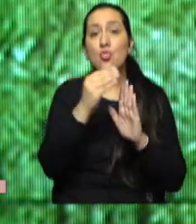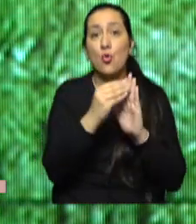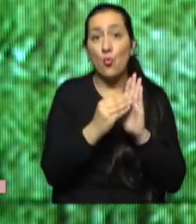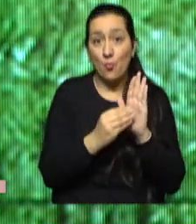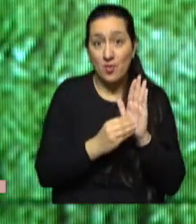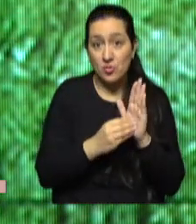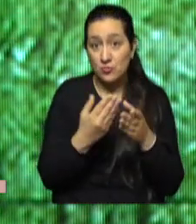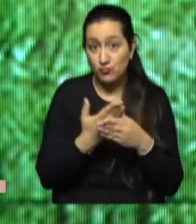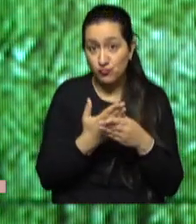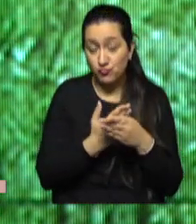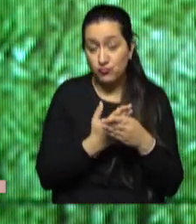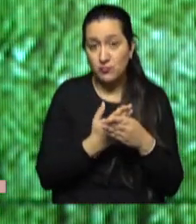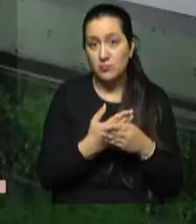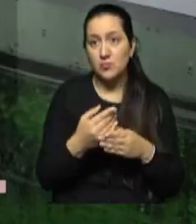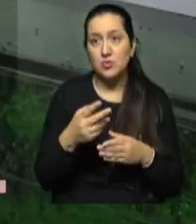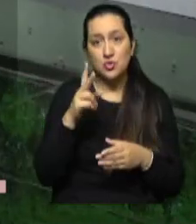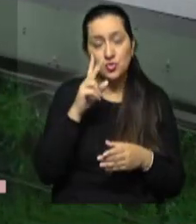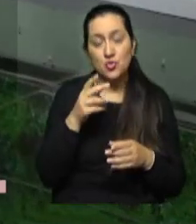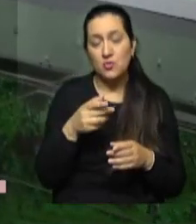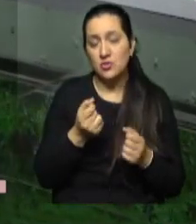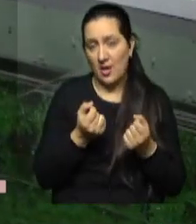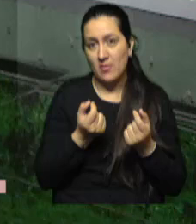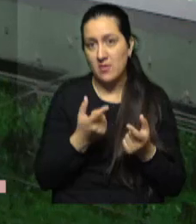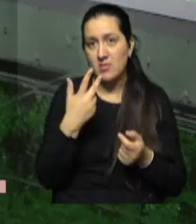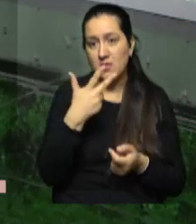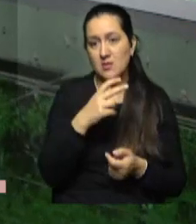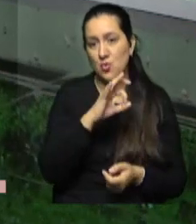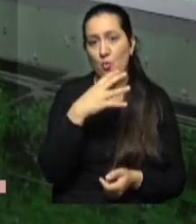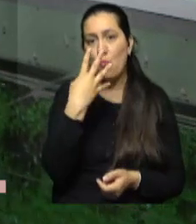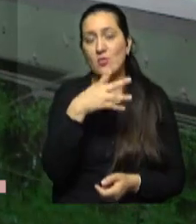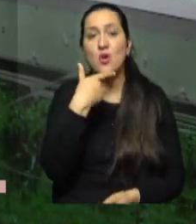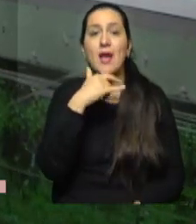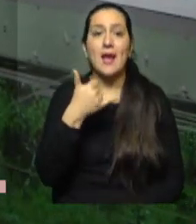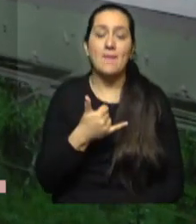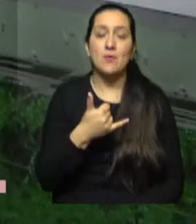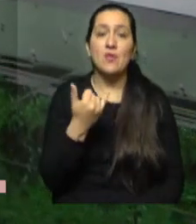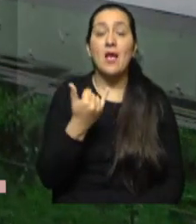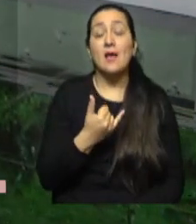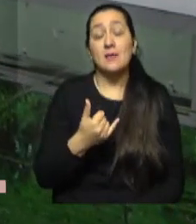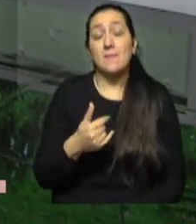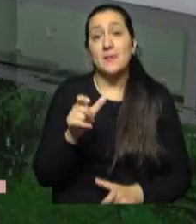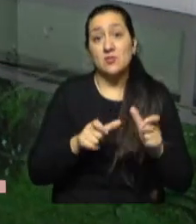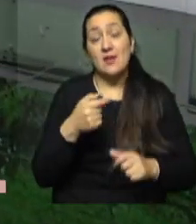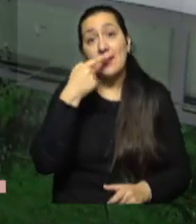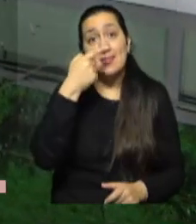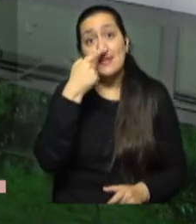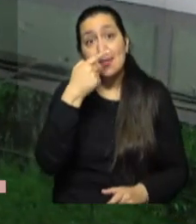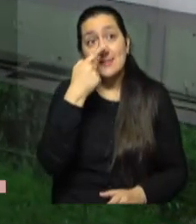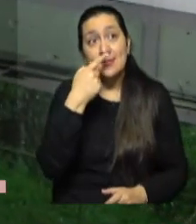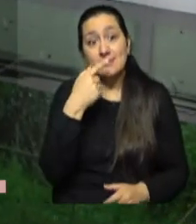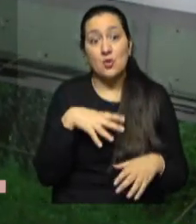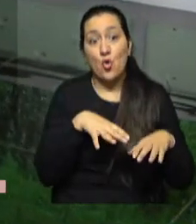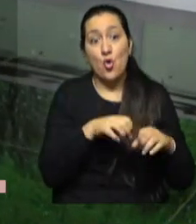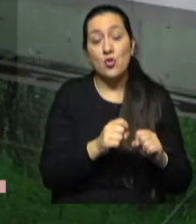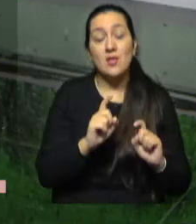implican de esta yo Di tres o cuatro ejemplos está la cartilla de aspirante a colono el artículo 127